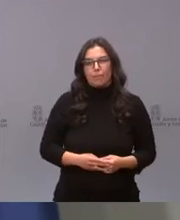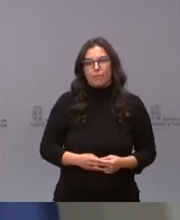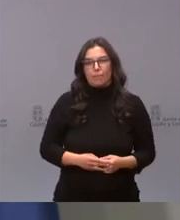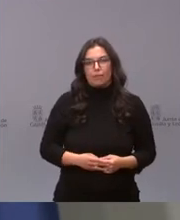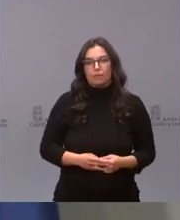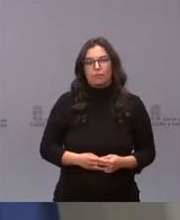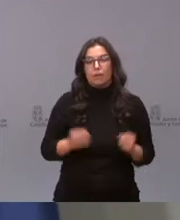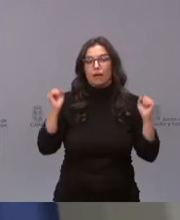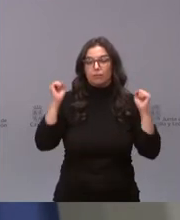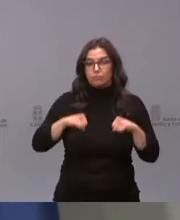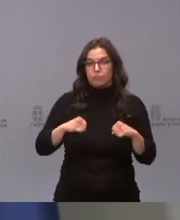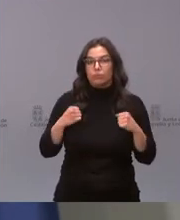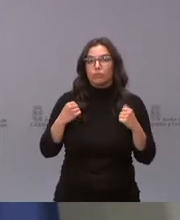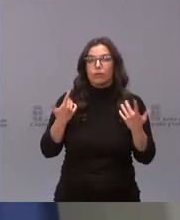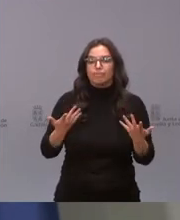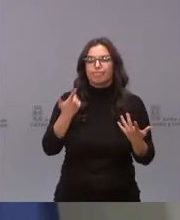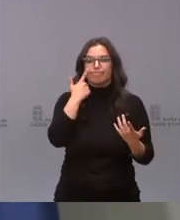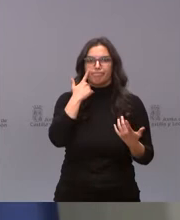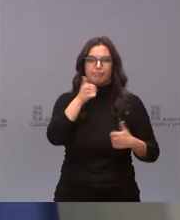hemos quedado en esperar